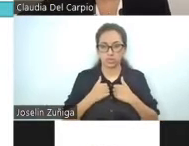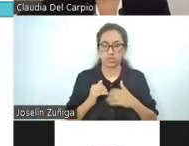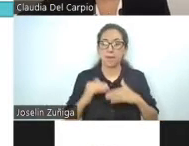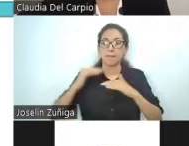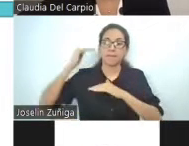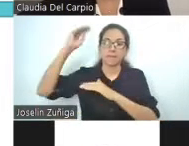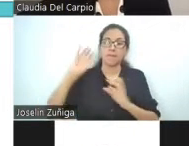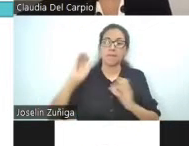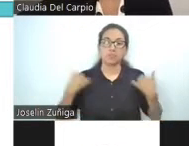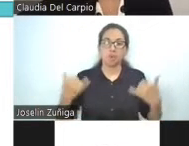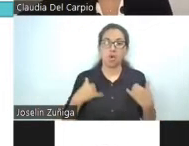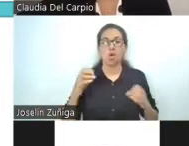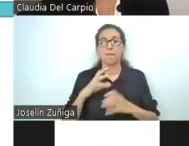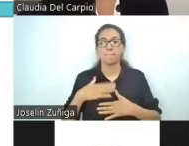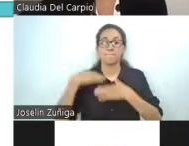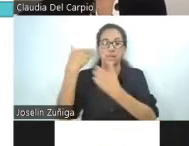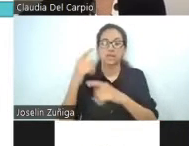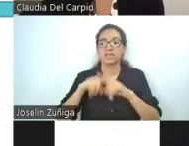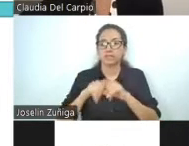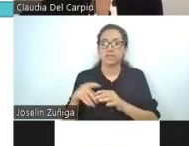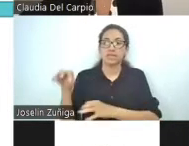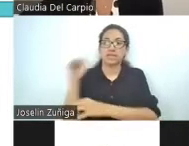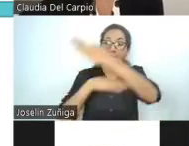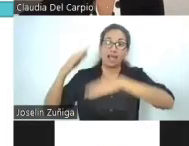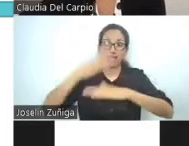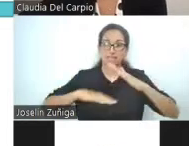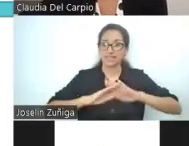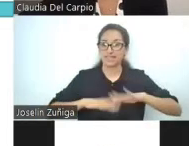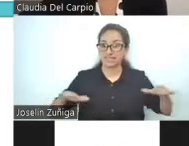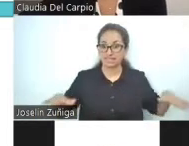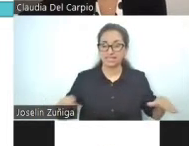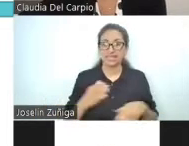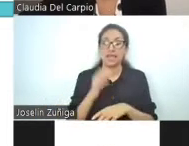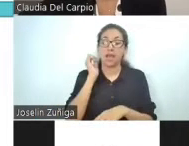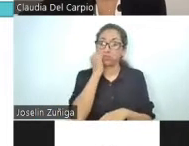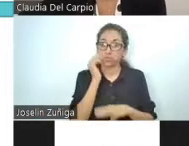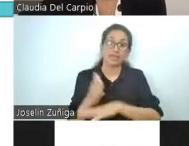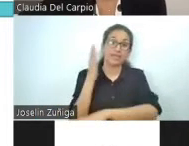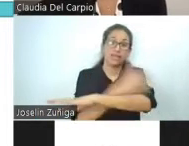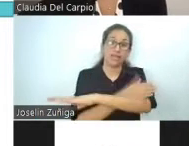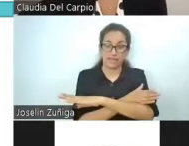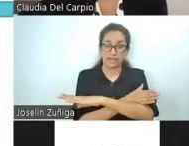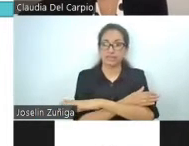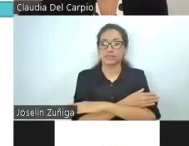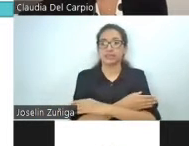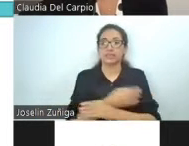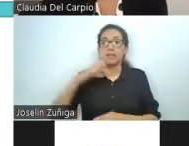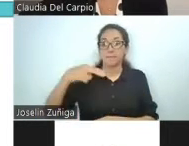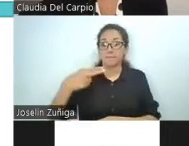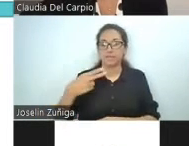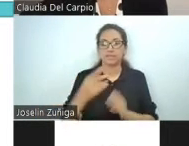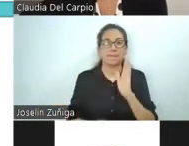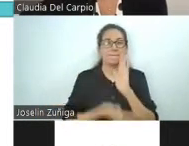que se presentan. Entonces, en niñas, antes de la primera menstruación o en la premenarquia, el pH es mucho